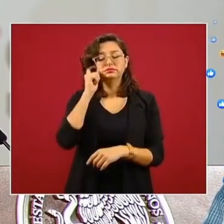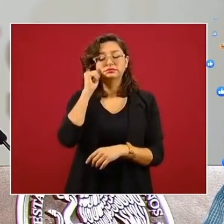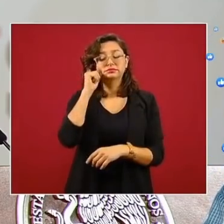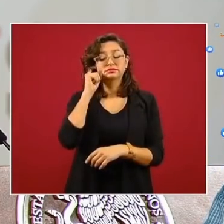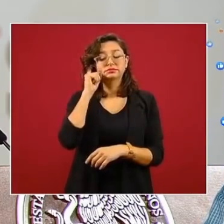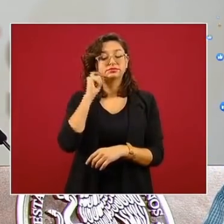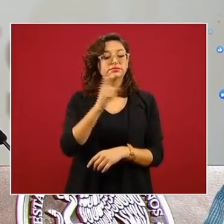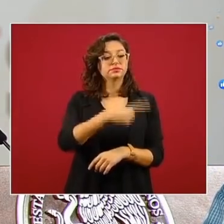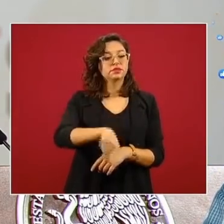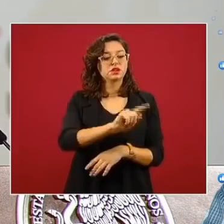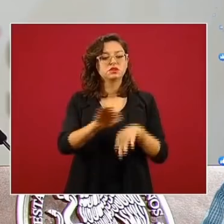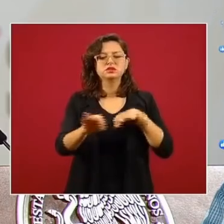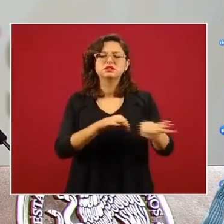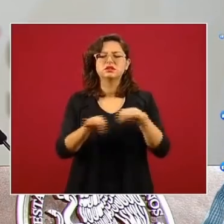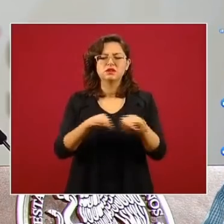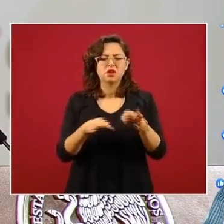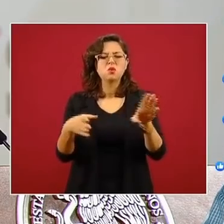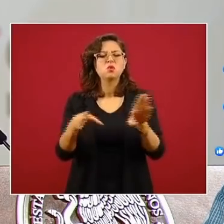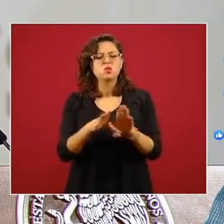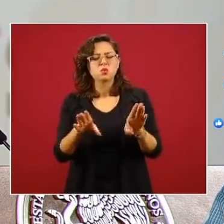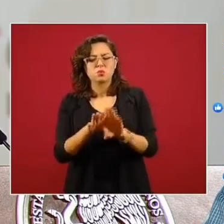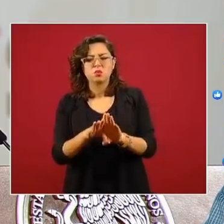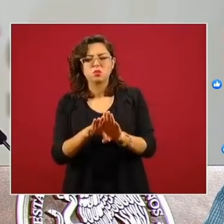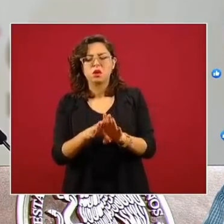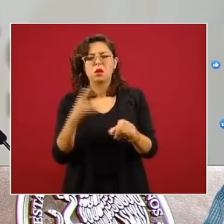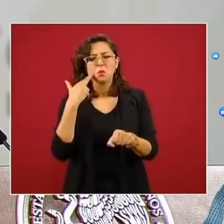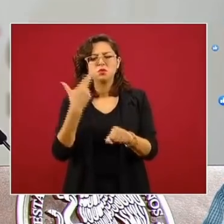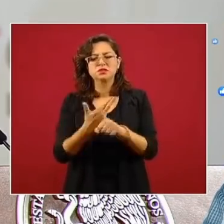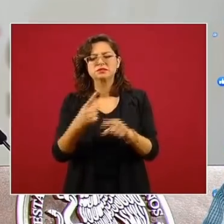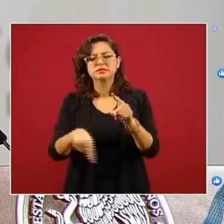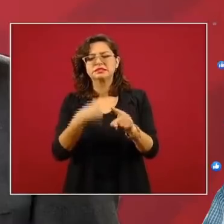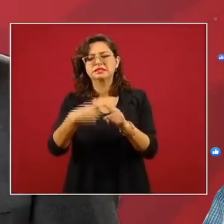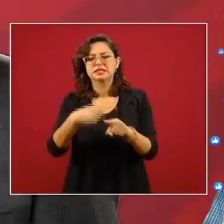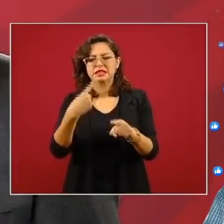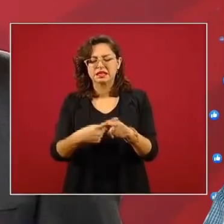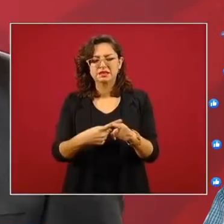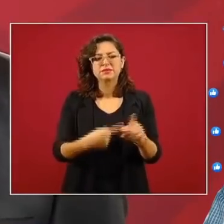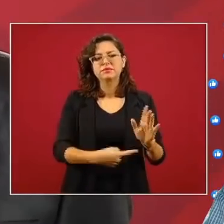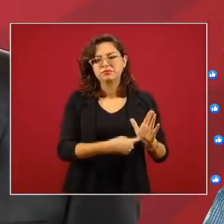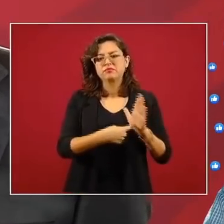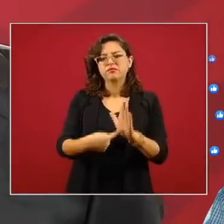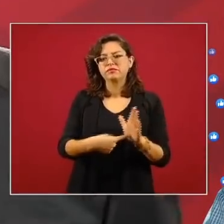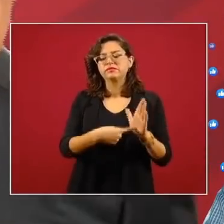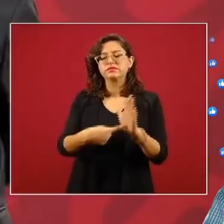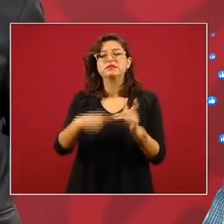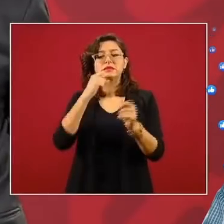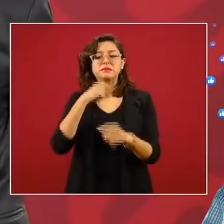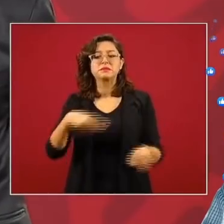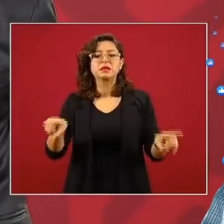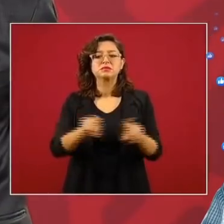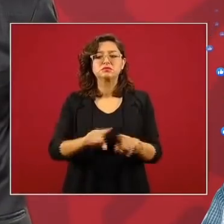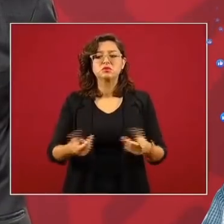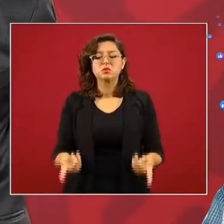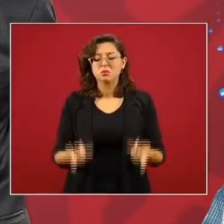operaban, quiénes eran los responsables y cuánta gente fue